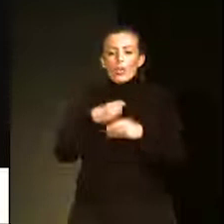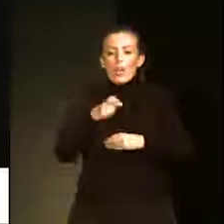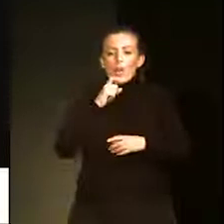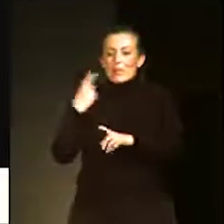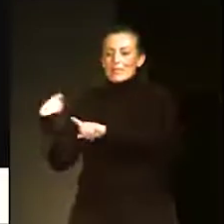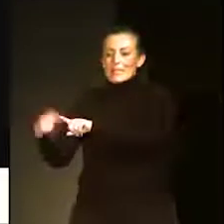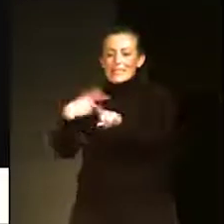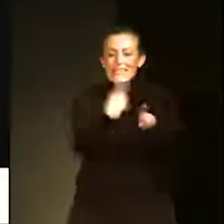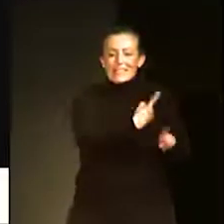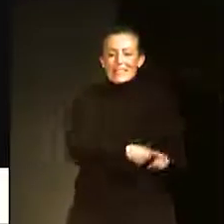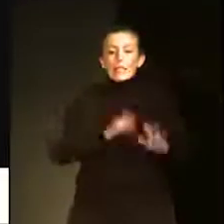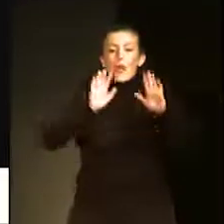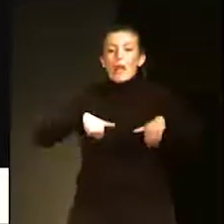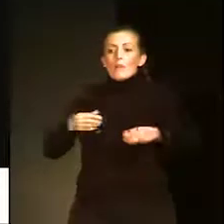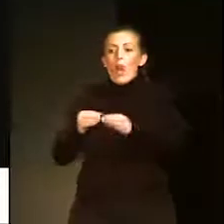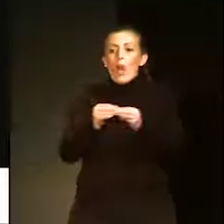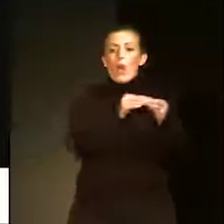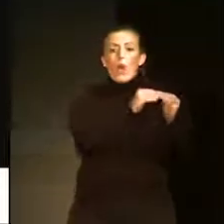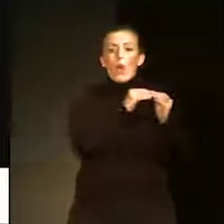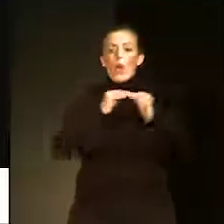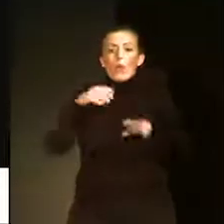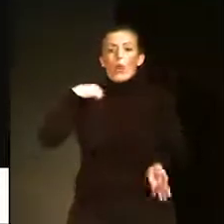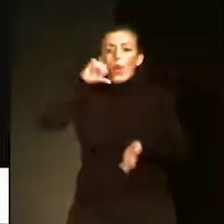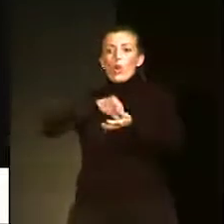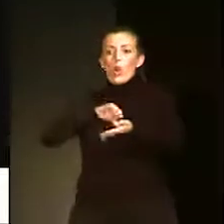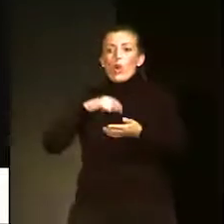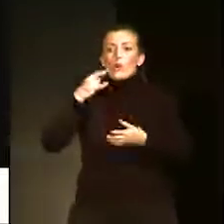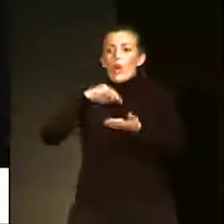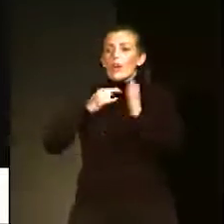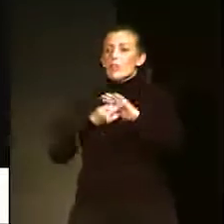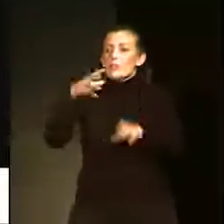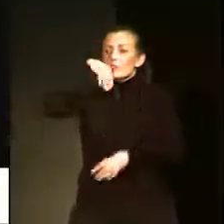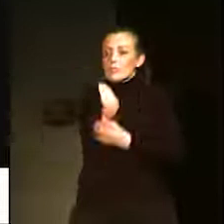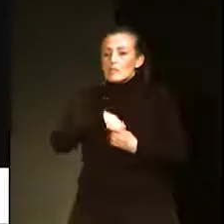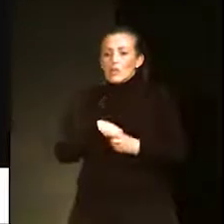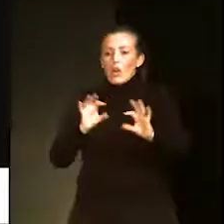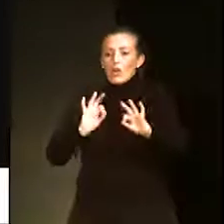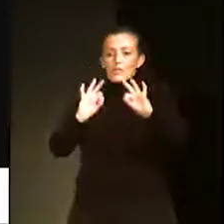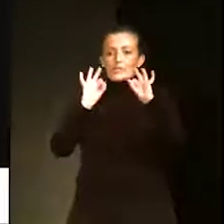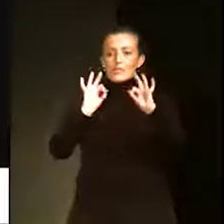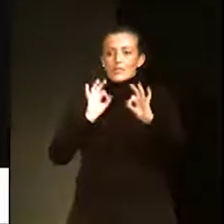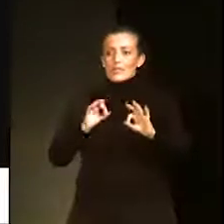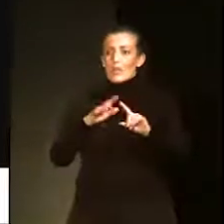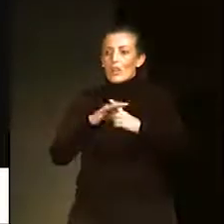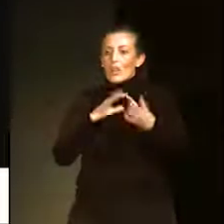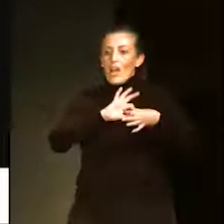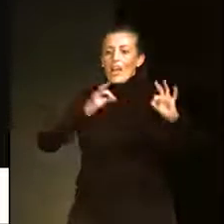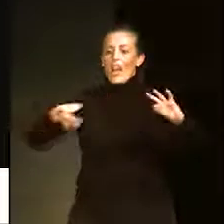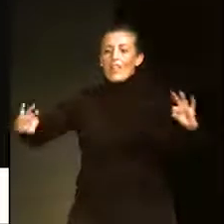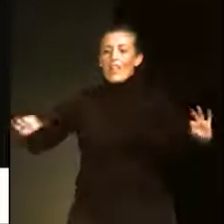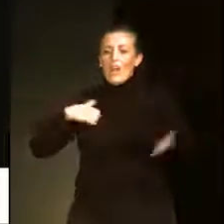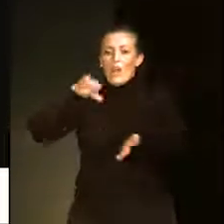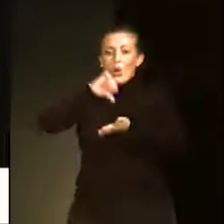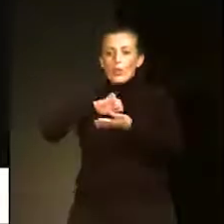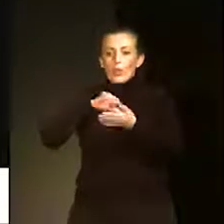por discordancia, era obvio que Córdoba tenía que formar parte inexcusable de esta cadena de ciudades que